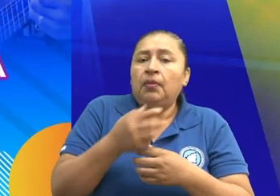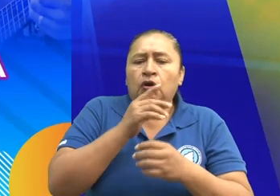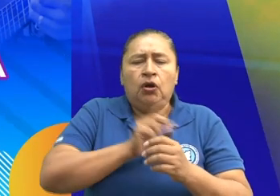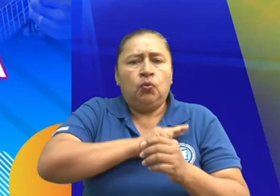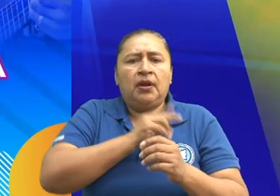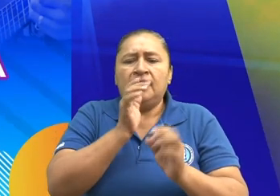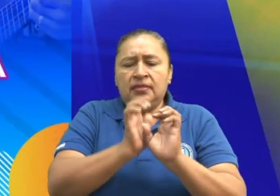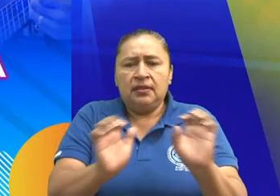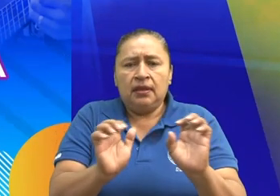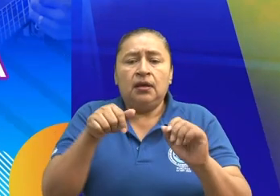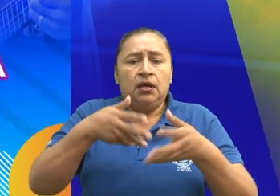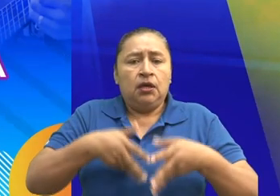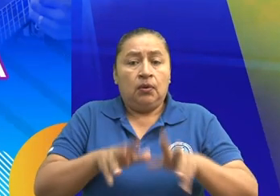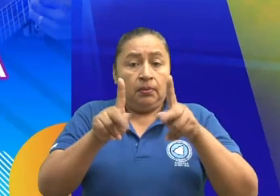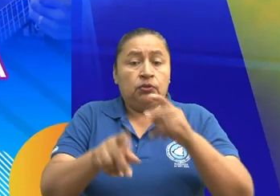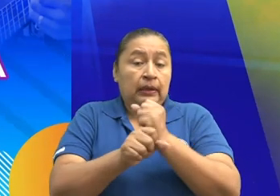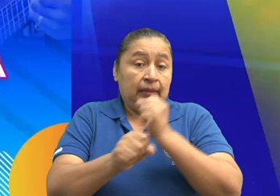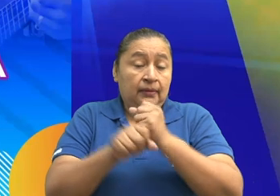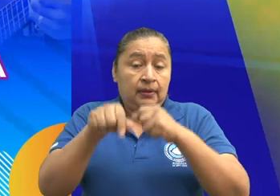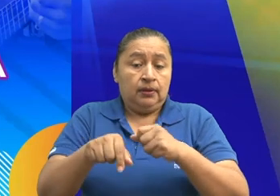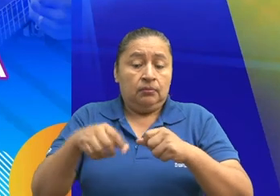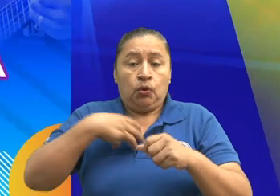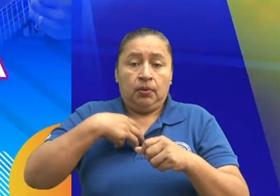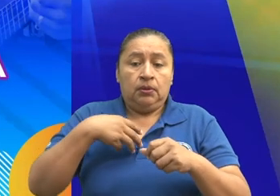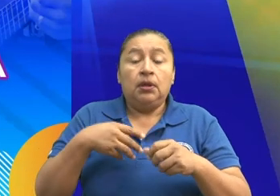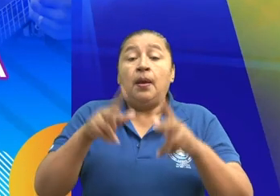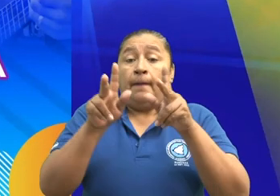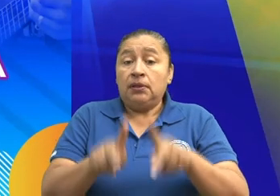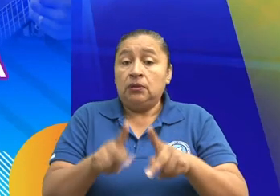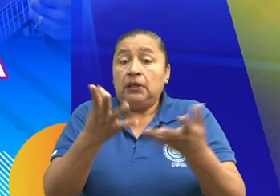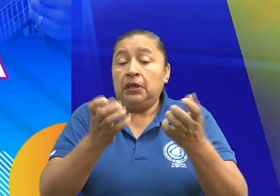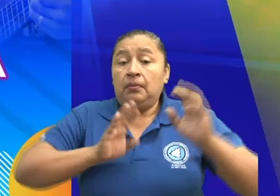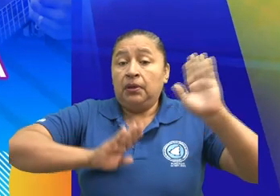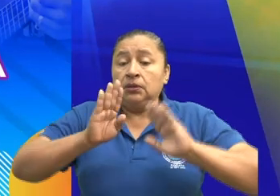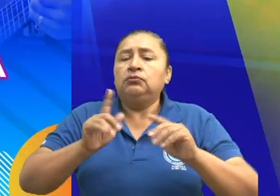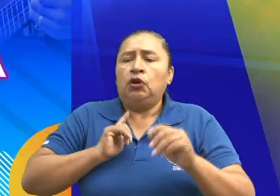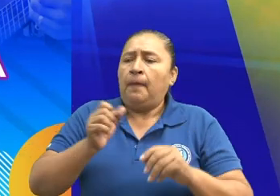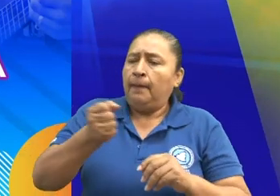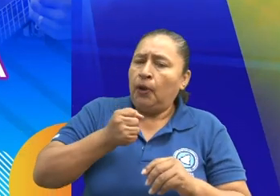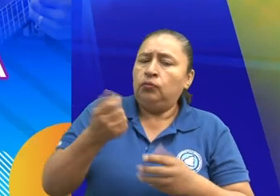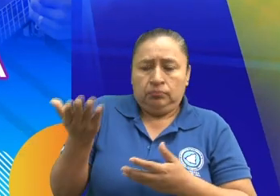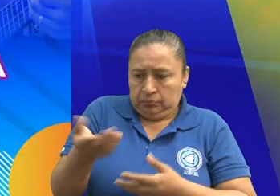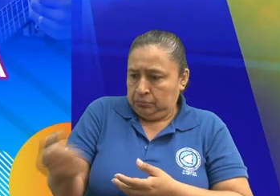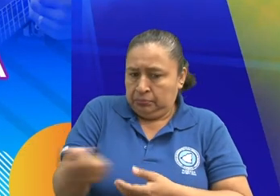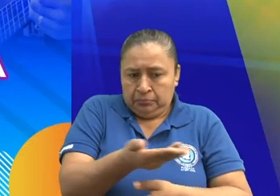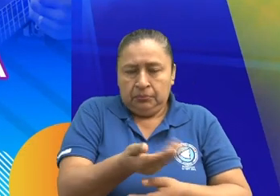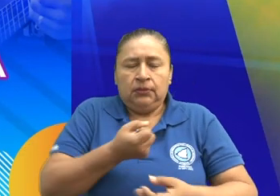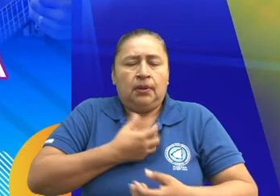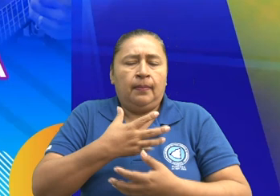que va a participar, hija de una trabajadora nuestra. Si el público quiere participar, tendrá micrófono para que exprese